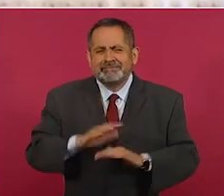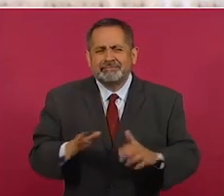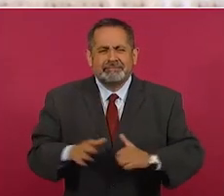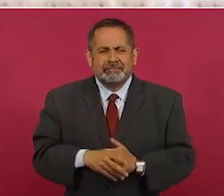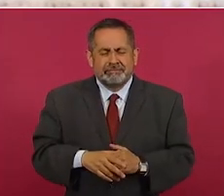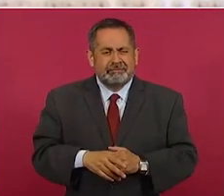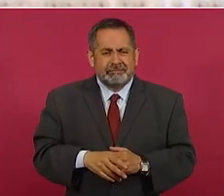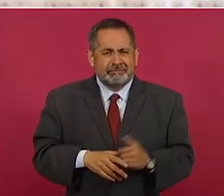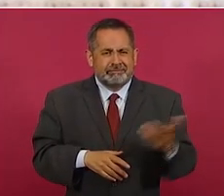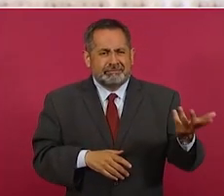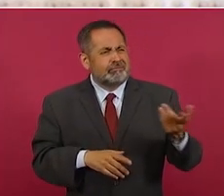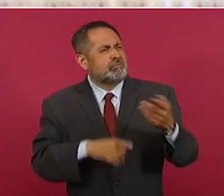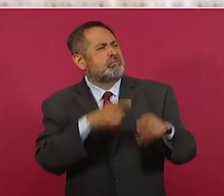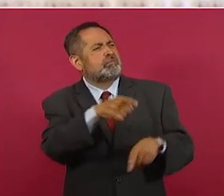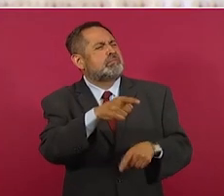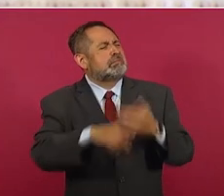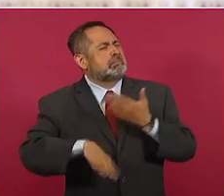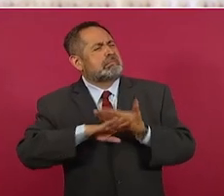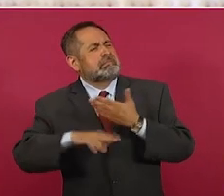molesta mucho Loré de Mola,